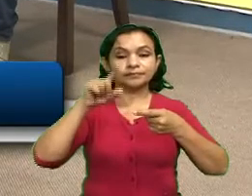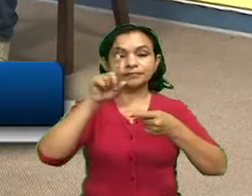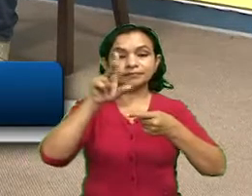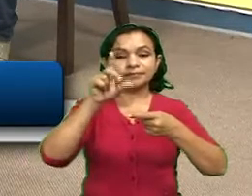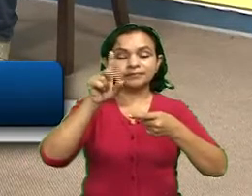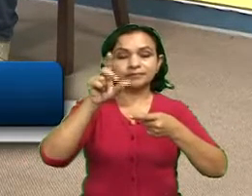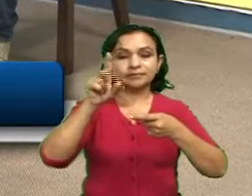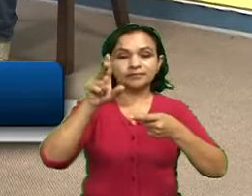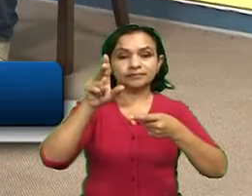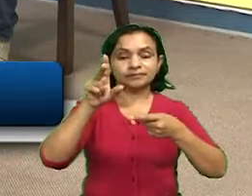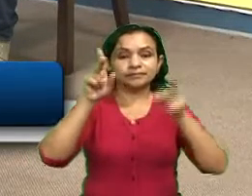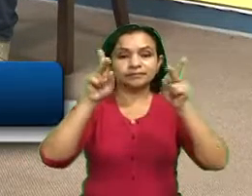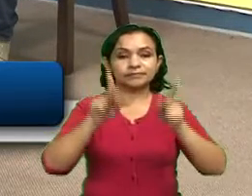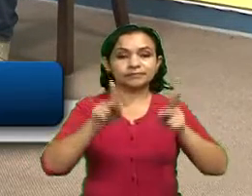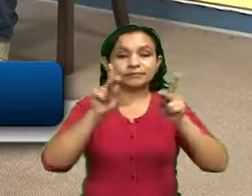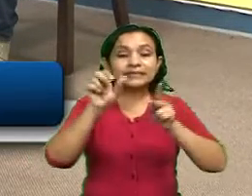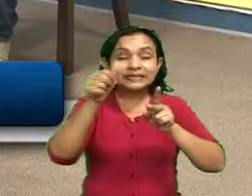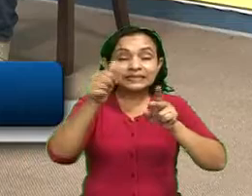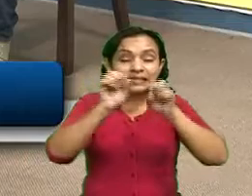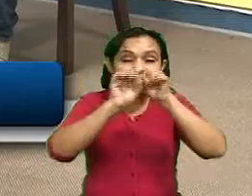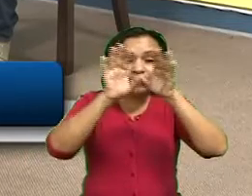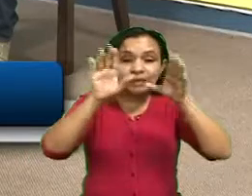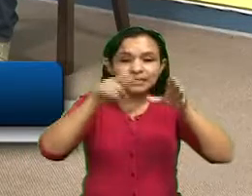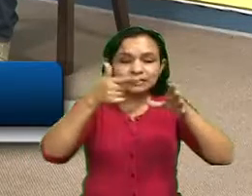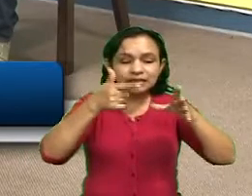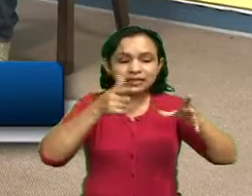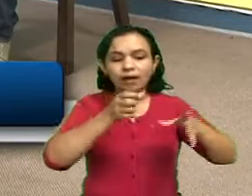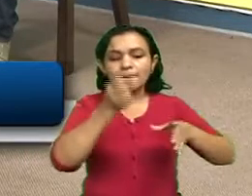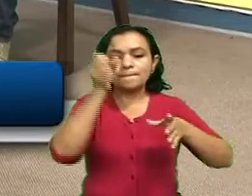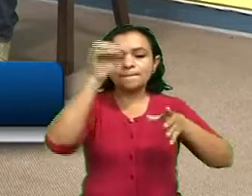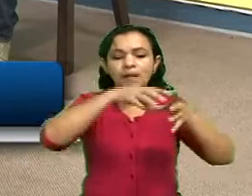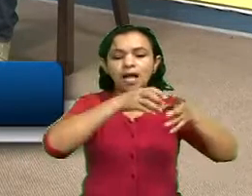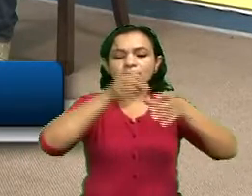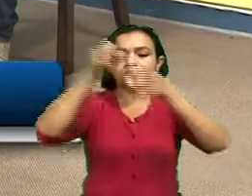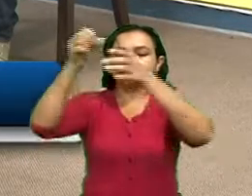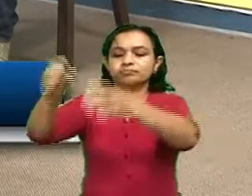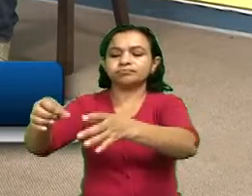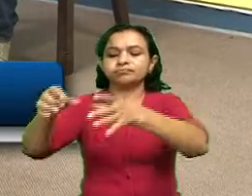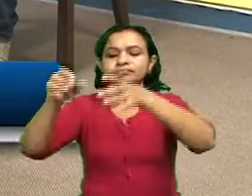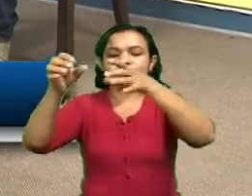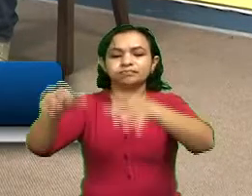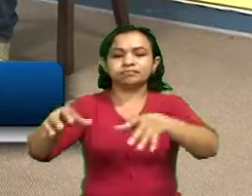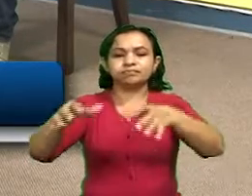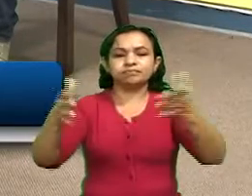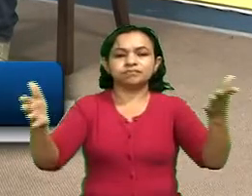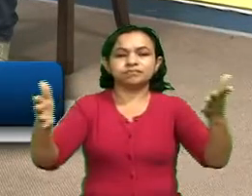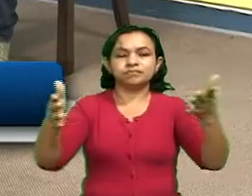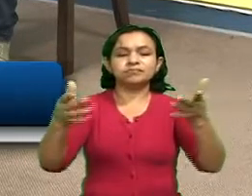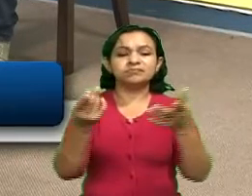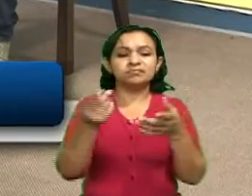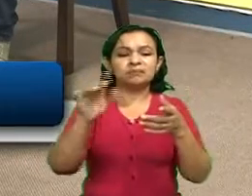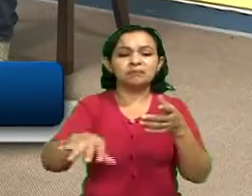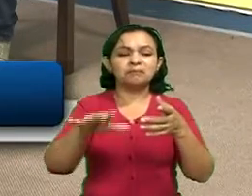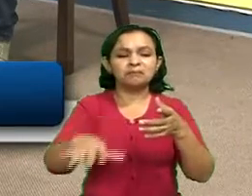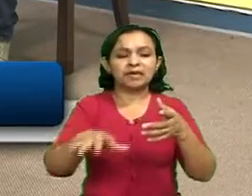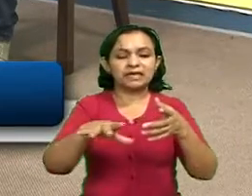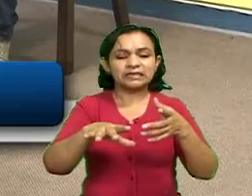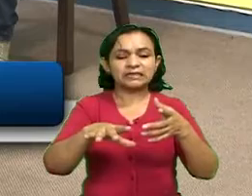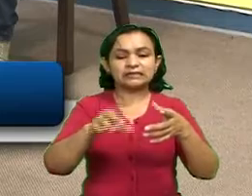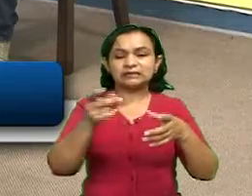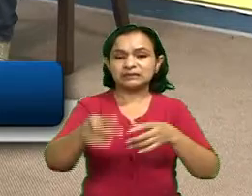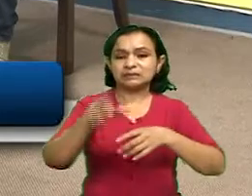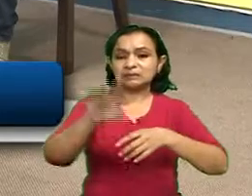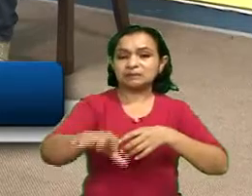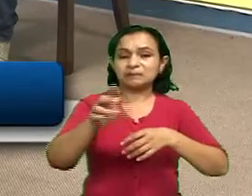mediodía, y las personas a las 6 de la mañana, 7 de la mañana están sacando la basura. ¿Qué pasa? Vienen los perros,